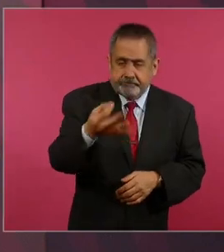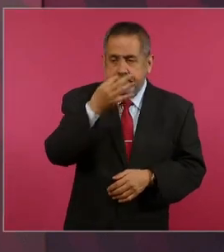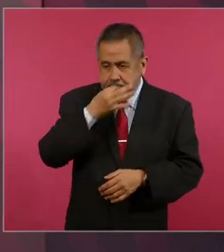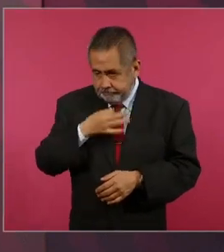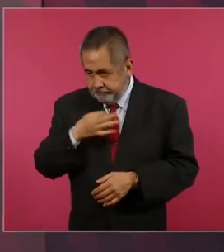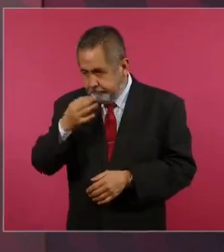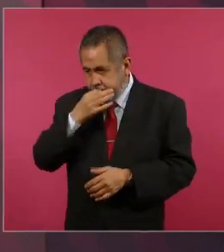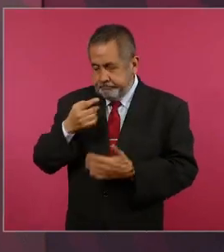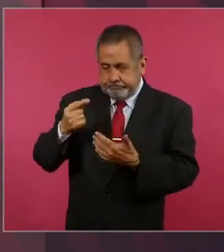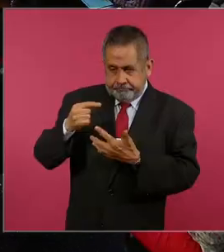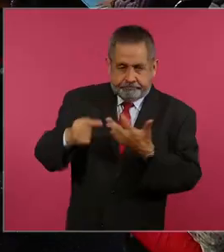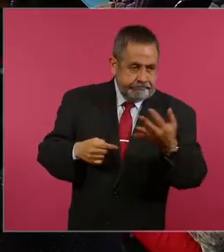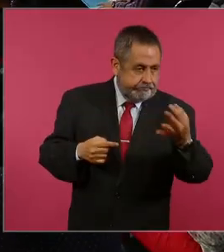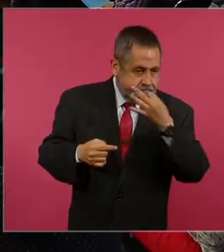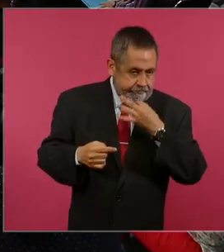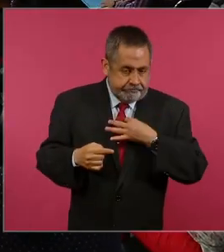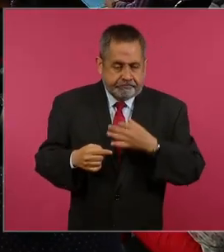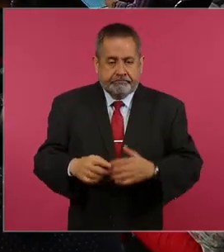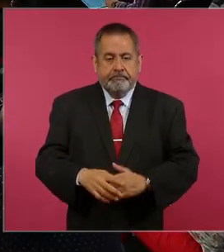que